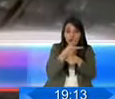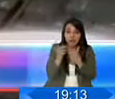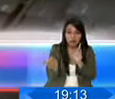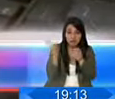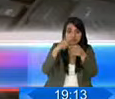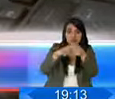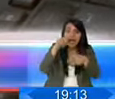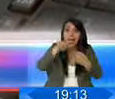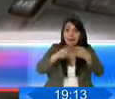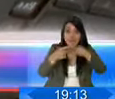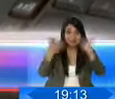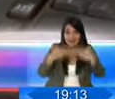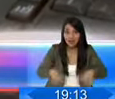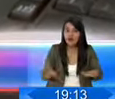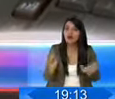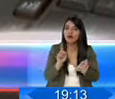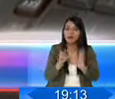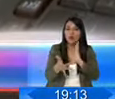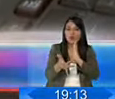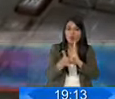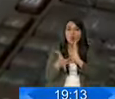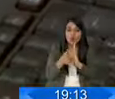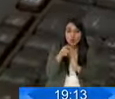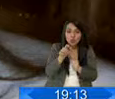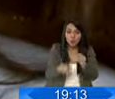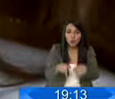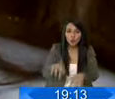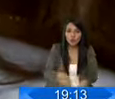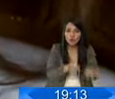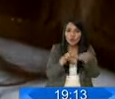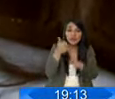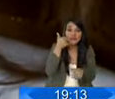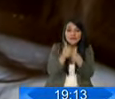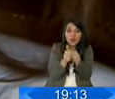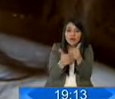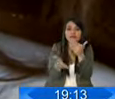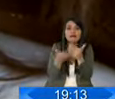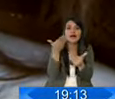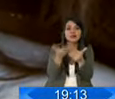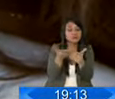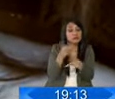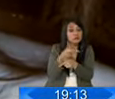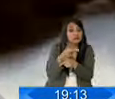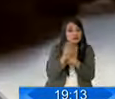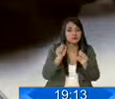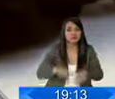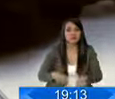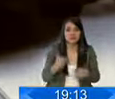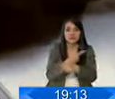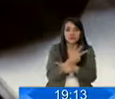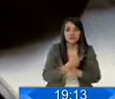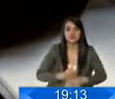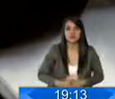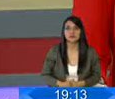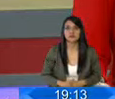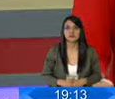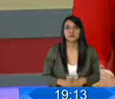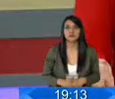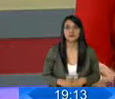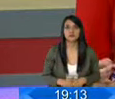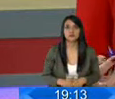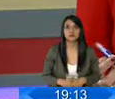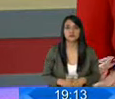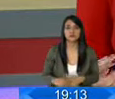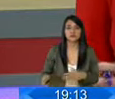delito informático está en una tecla de su computador o teléfono celular. En Quito informó Iván Casamen.